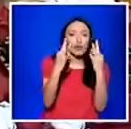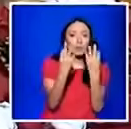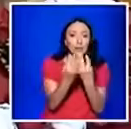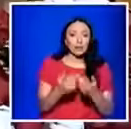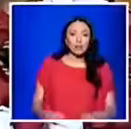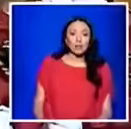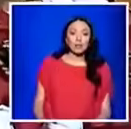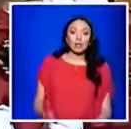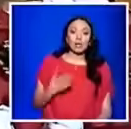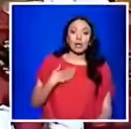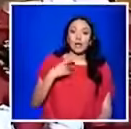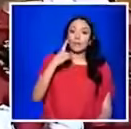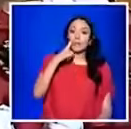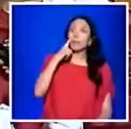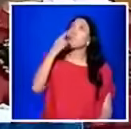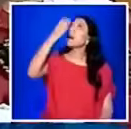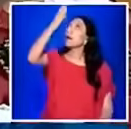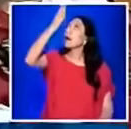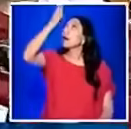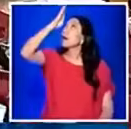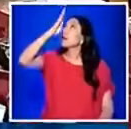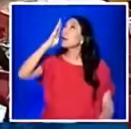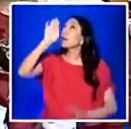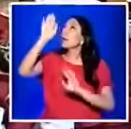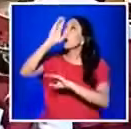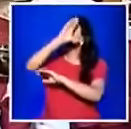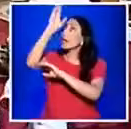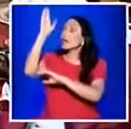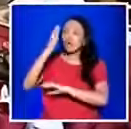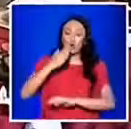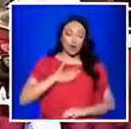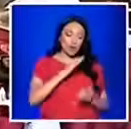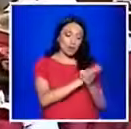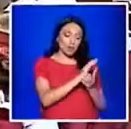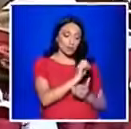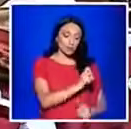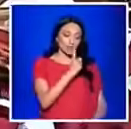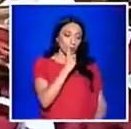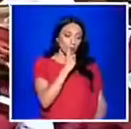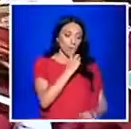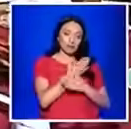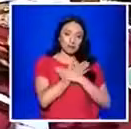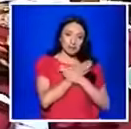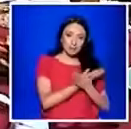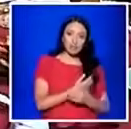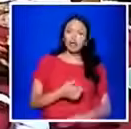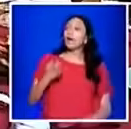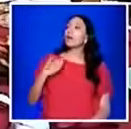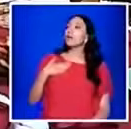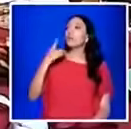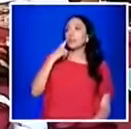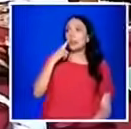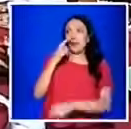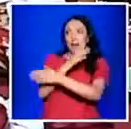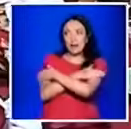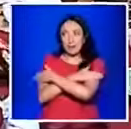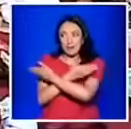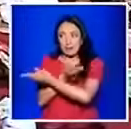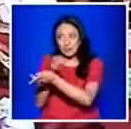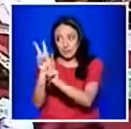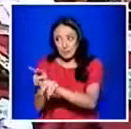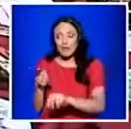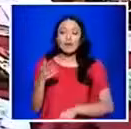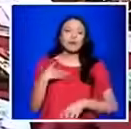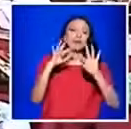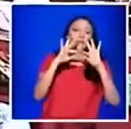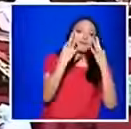papito en el cielo, como siempre, mi amor. A mi esposo, mi reconocimiento por ser un gran papá. Y a mi papacito querido también un abrazo fuerte, seguro que nos está viendo. Y a todos nuestros, mi